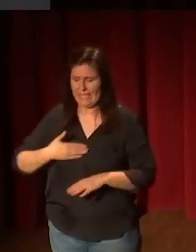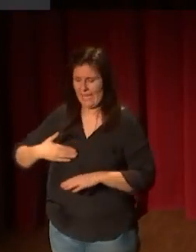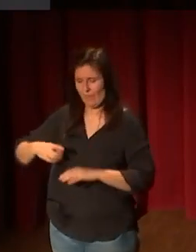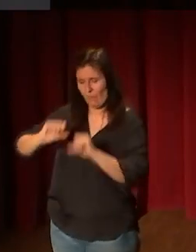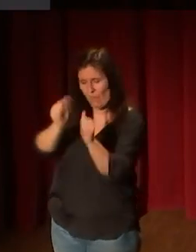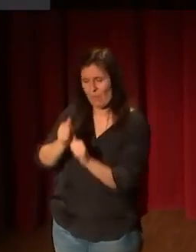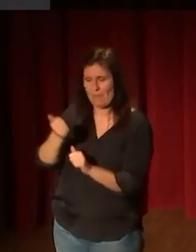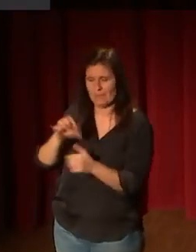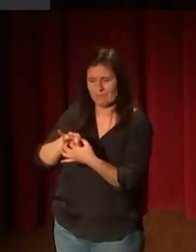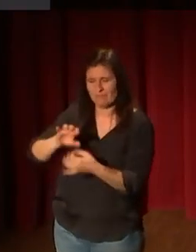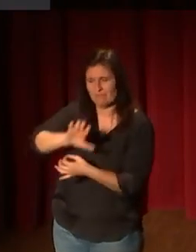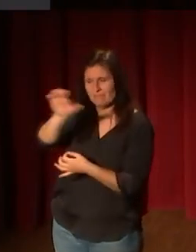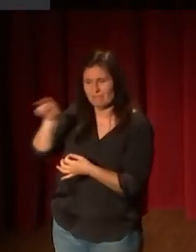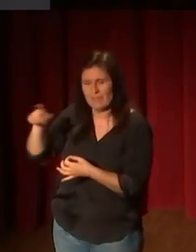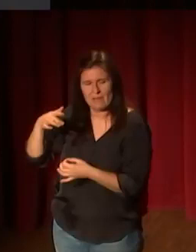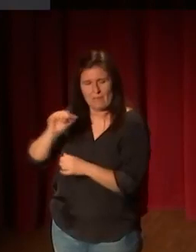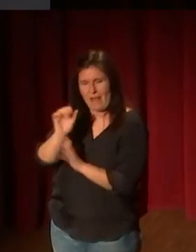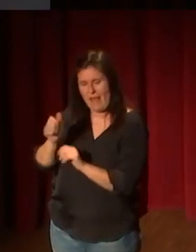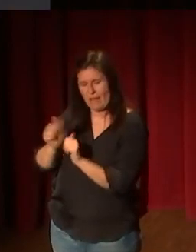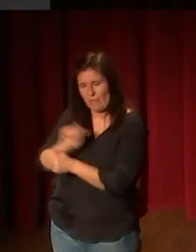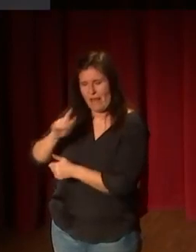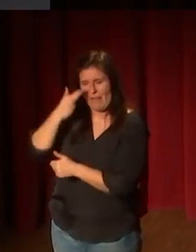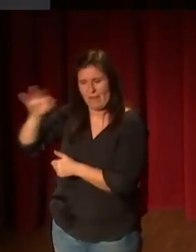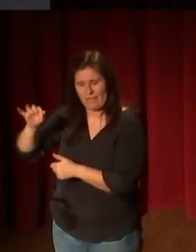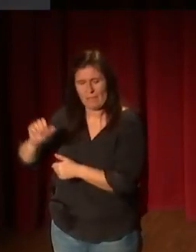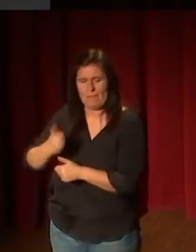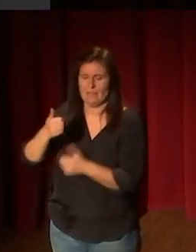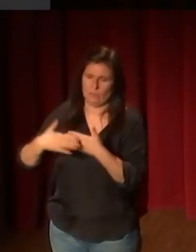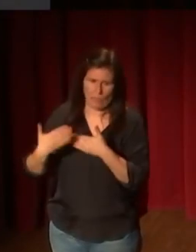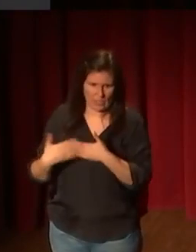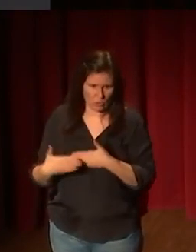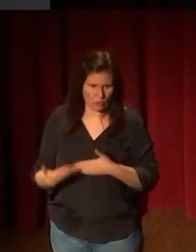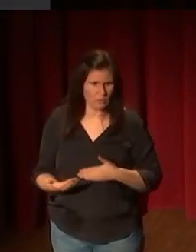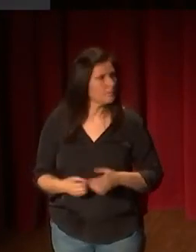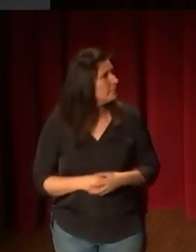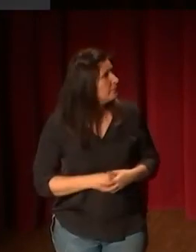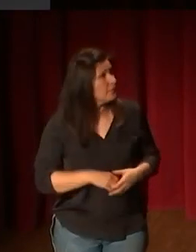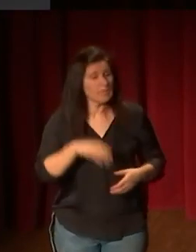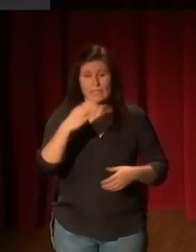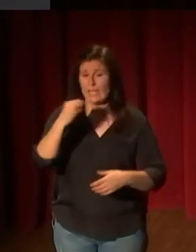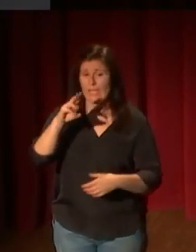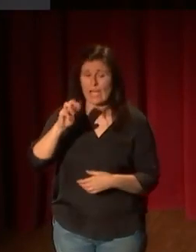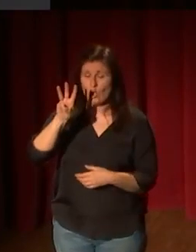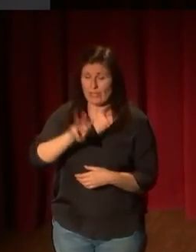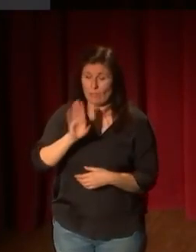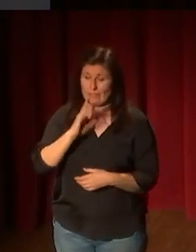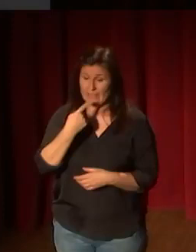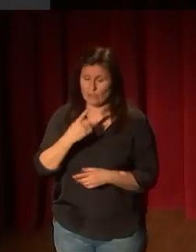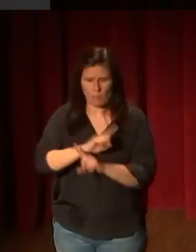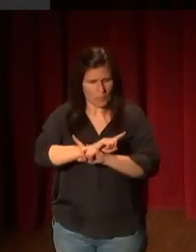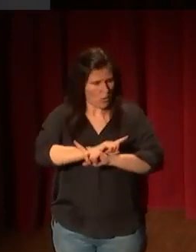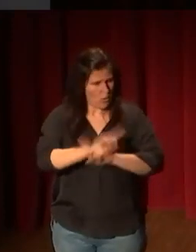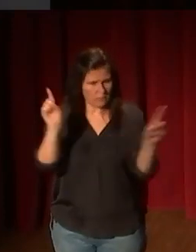europeo más afrancesado más en definitiva moderno carlos tercero como les he dicho prohíbe